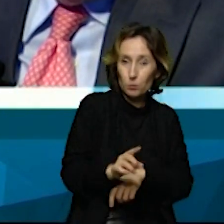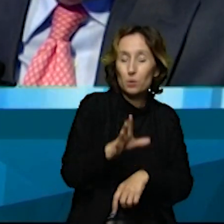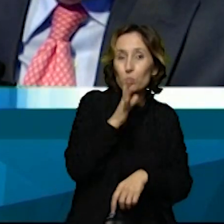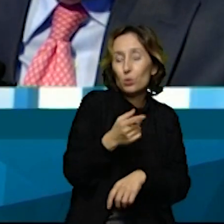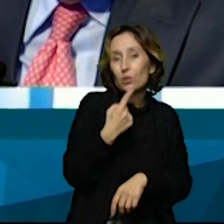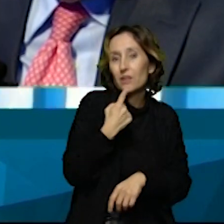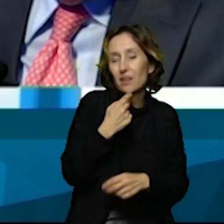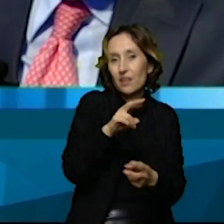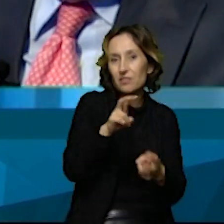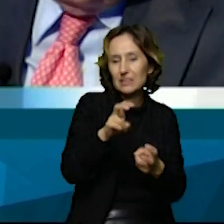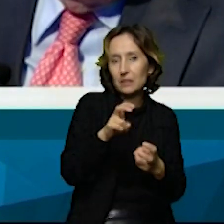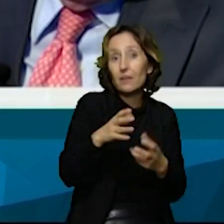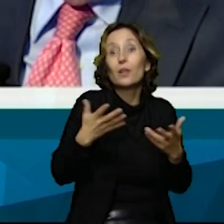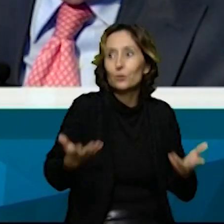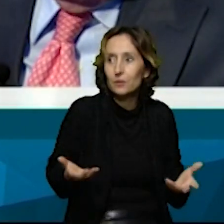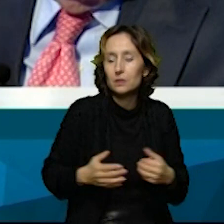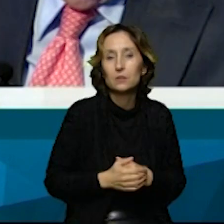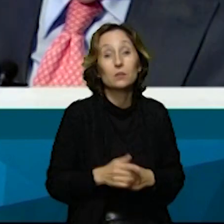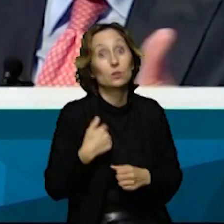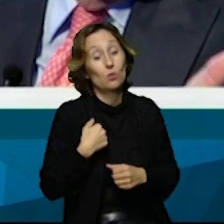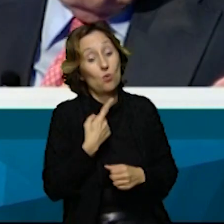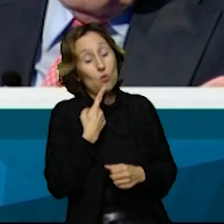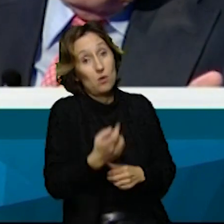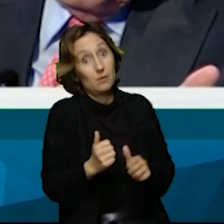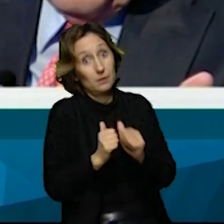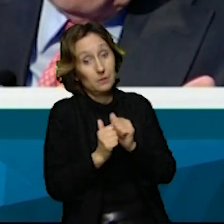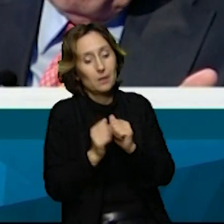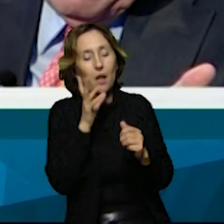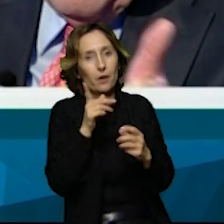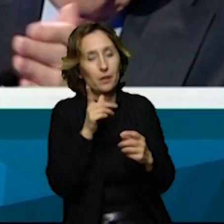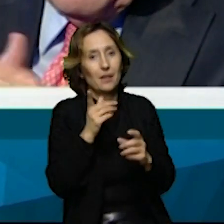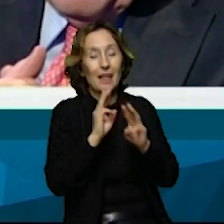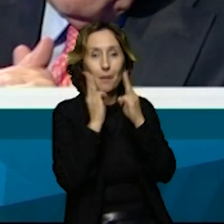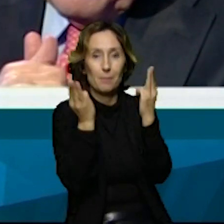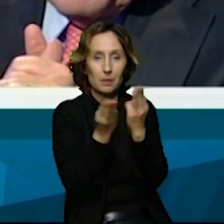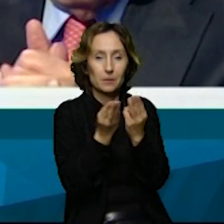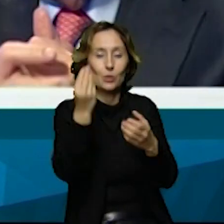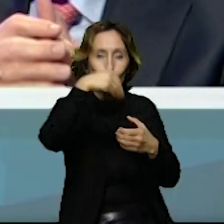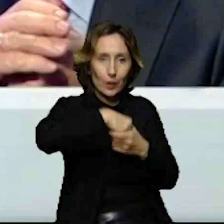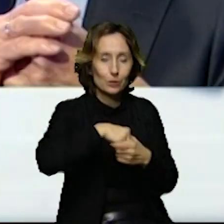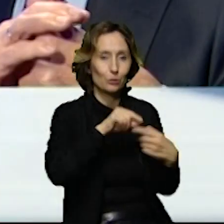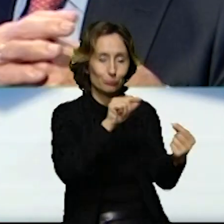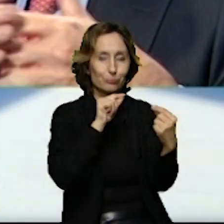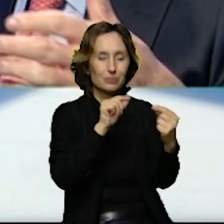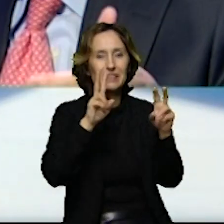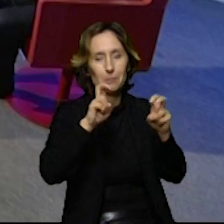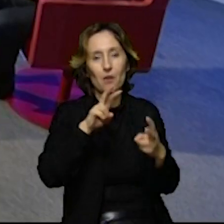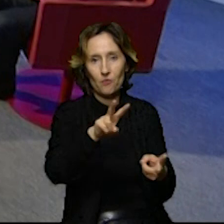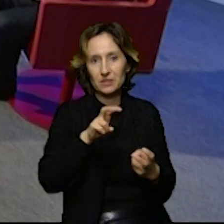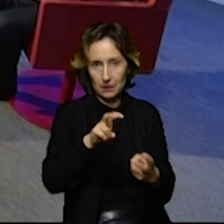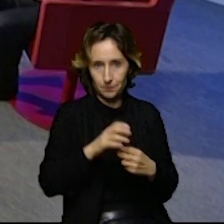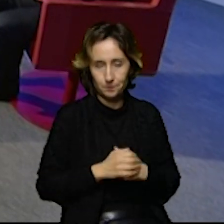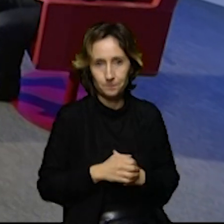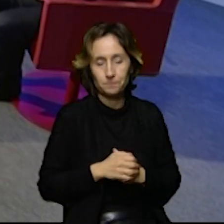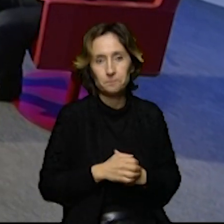hacía reflexión, con lo cual... Yo espero que la fiscalidad, ahora estamos discutiendo en el Parlamento el tema de la fiscalidad, yo